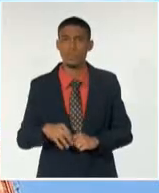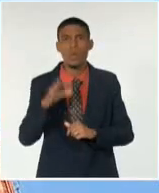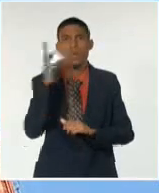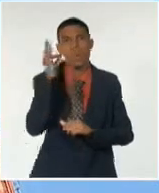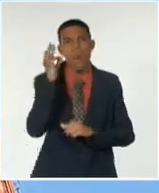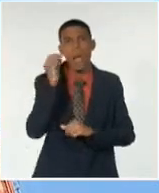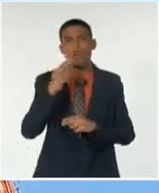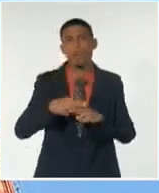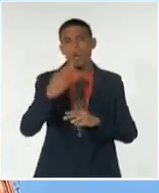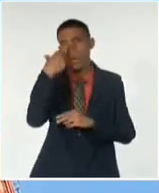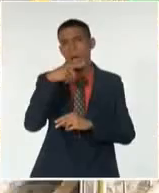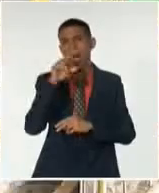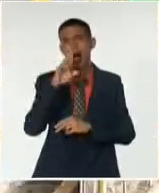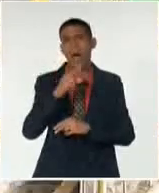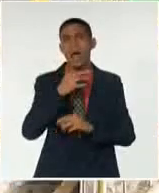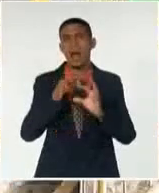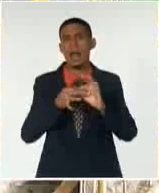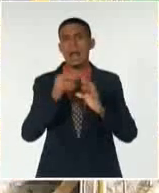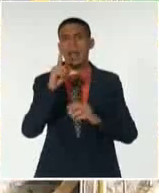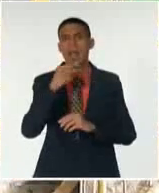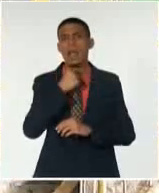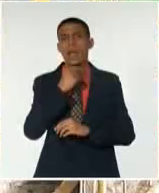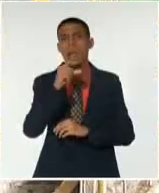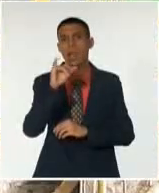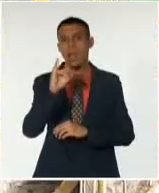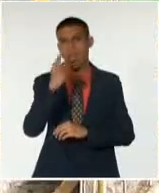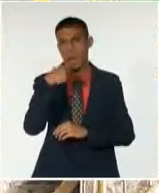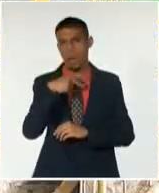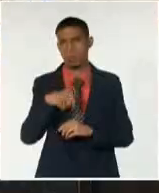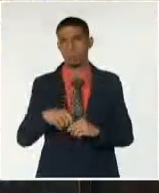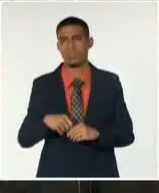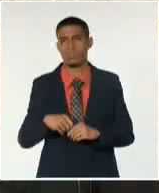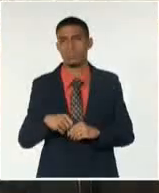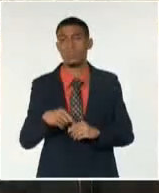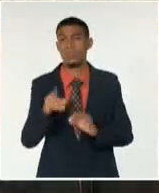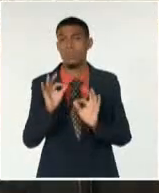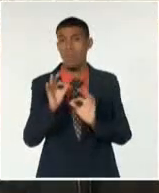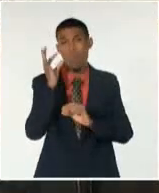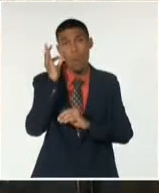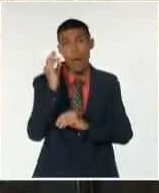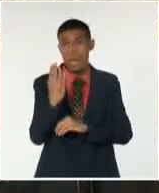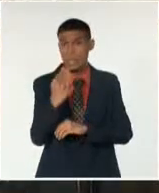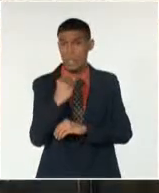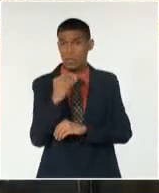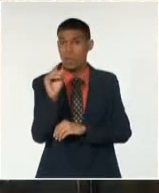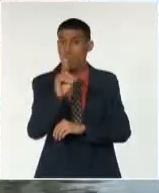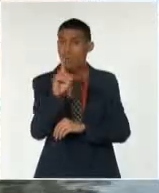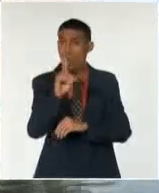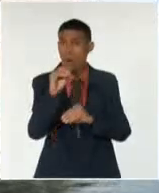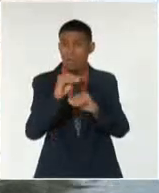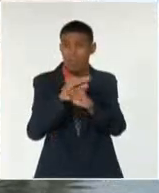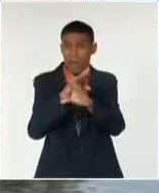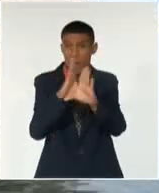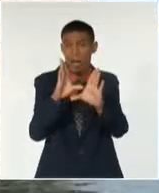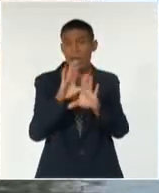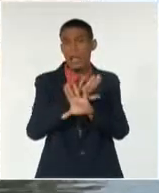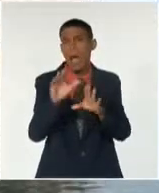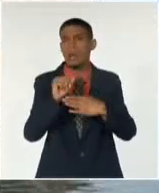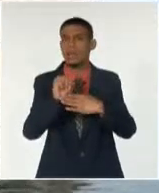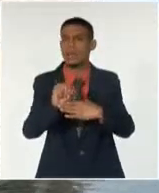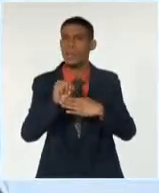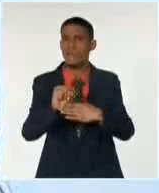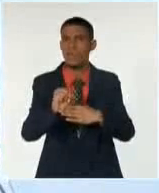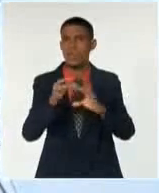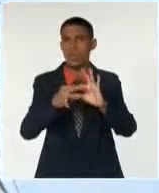Argelia Reitor, y nos comentó que desde la una de la madrugada, desde la una de la madrugada ya el servicio del gas a la